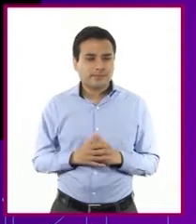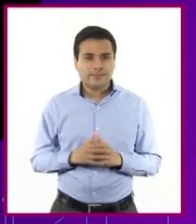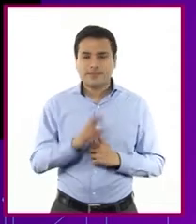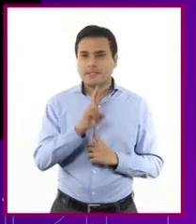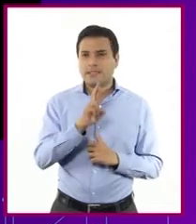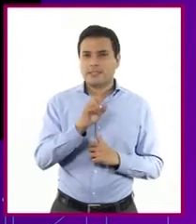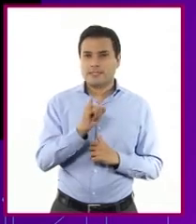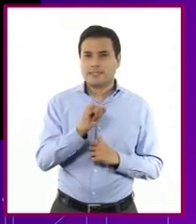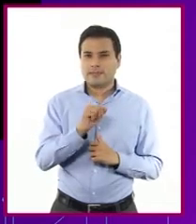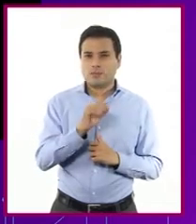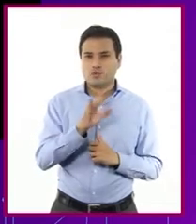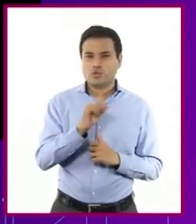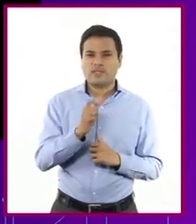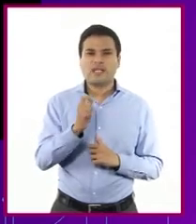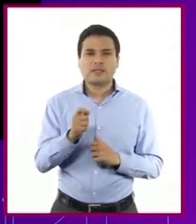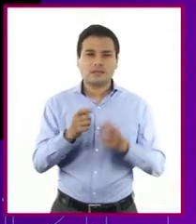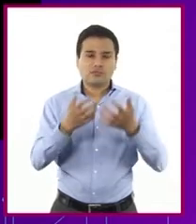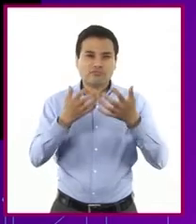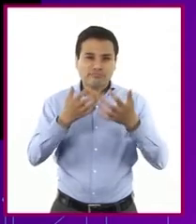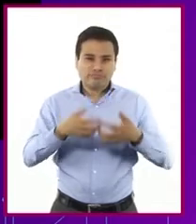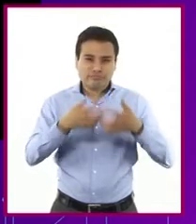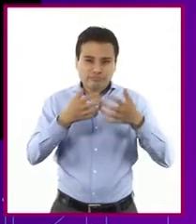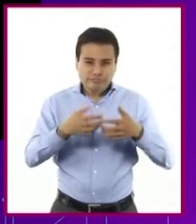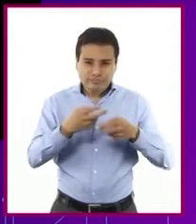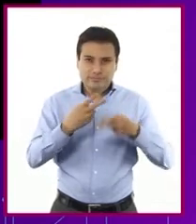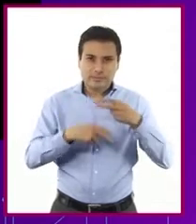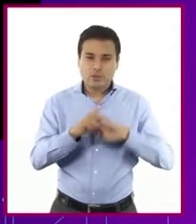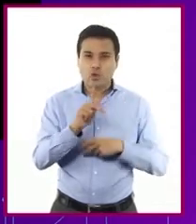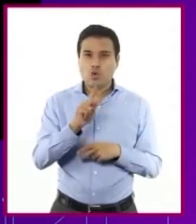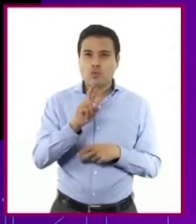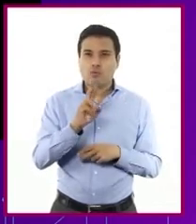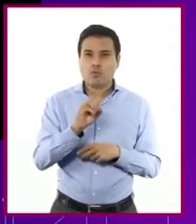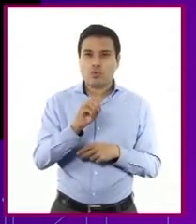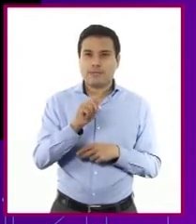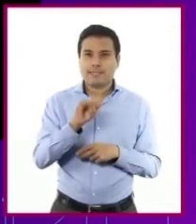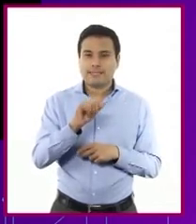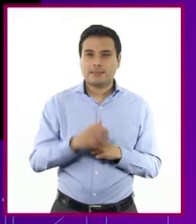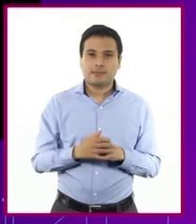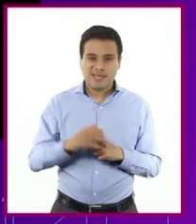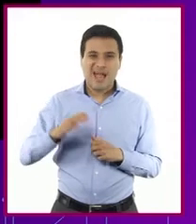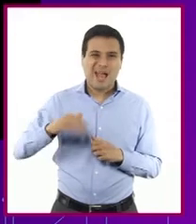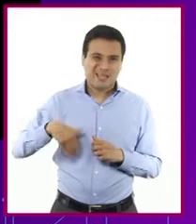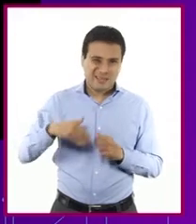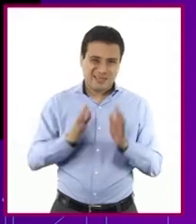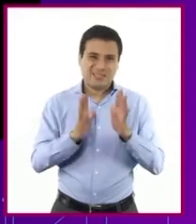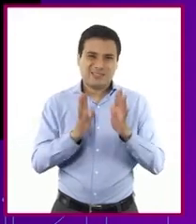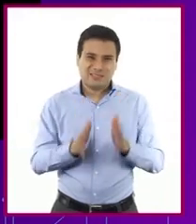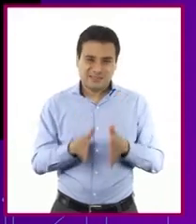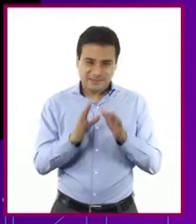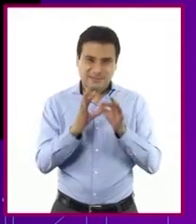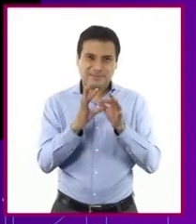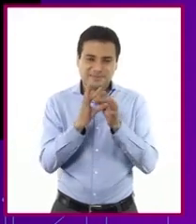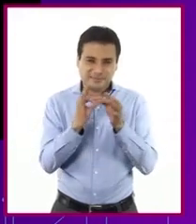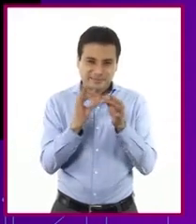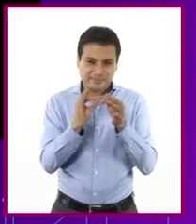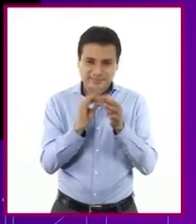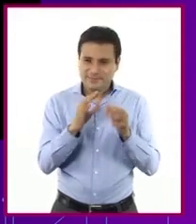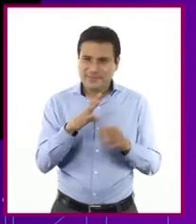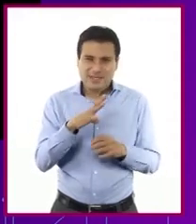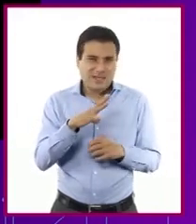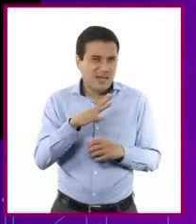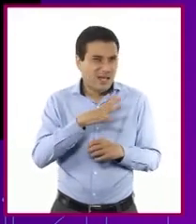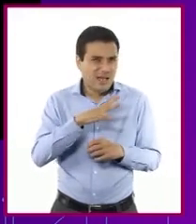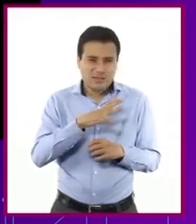son los organelos que se encargan de la producción de proteínas y estas, como ya se han mencionado, están presentes en todos los